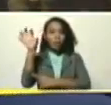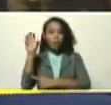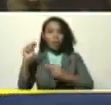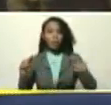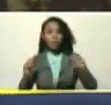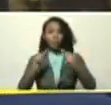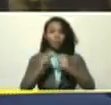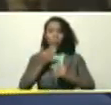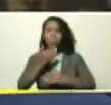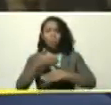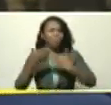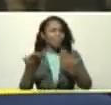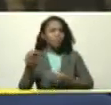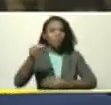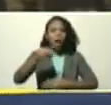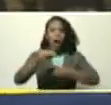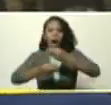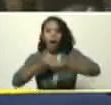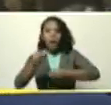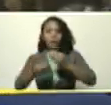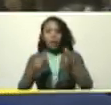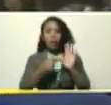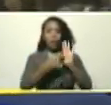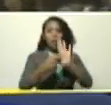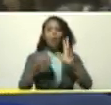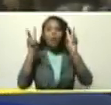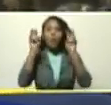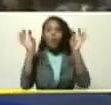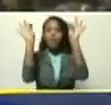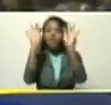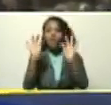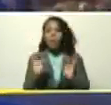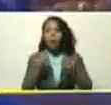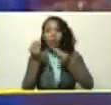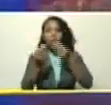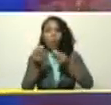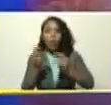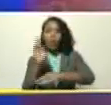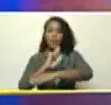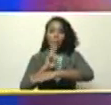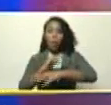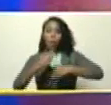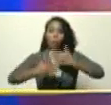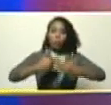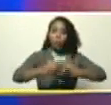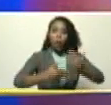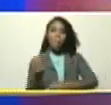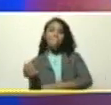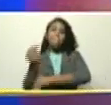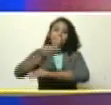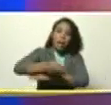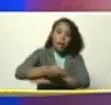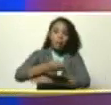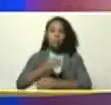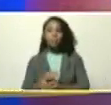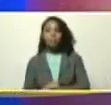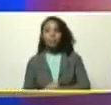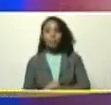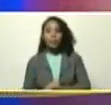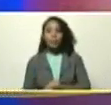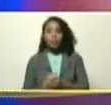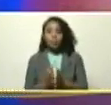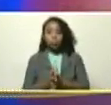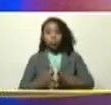nos ha permitido además plantear nuevos mecanismos, nuevas fórmulas para acelerar aún más y